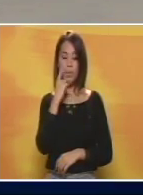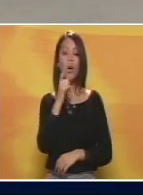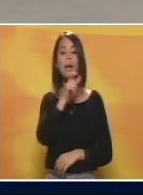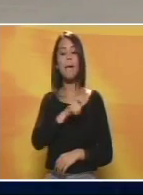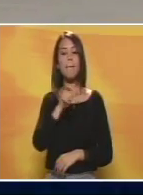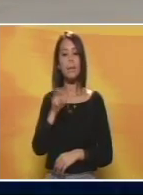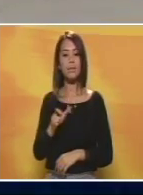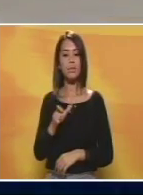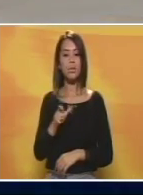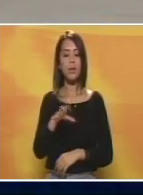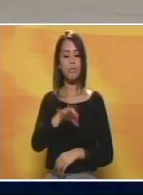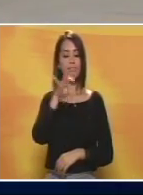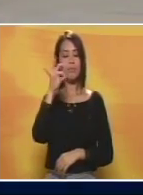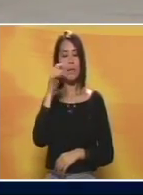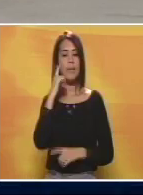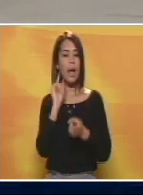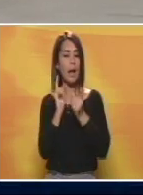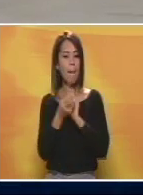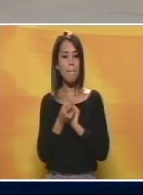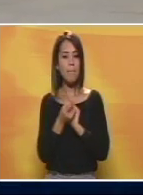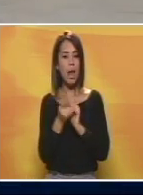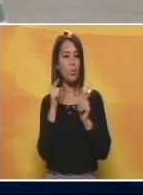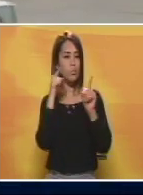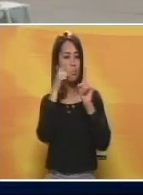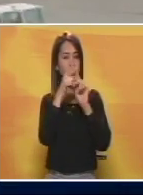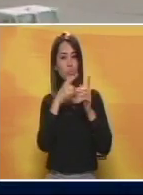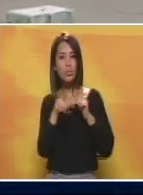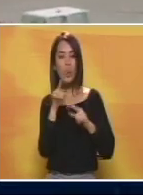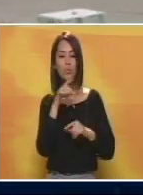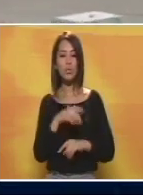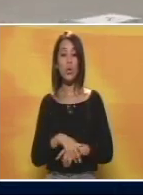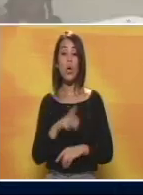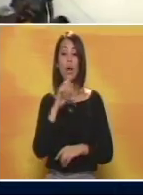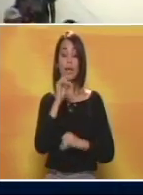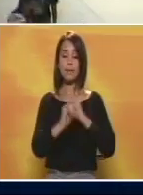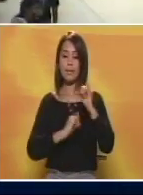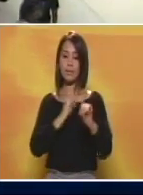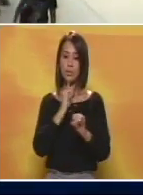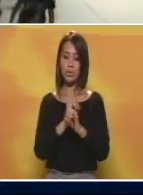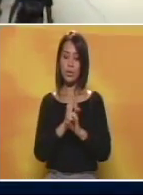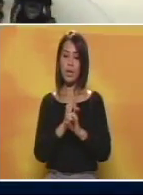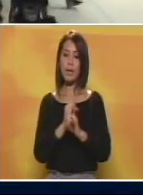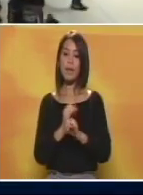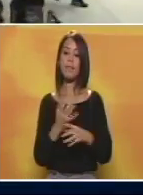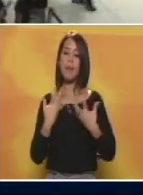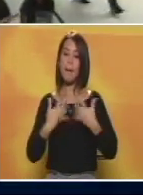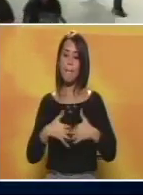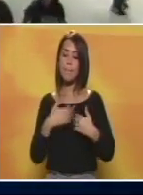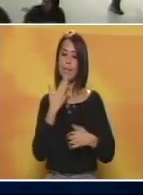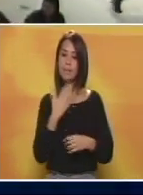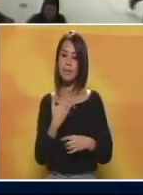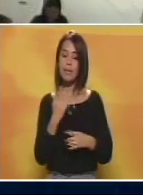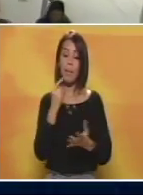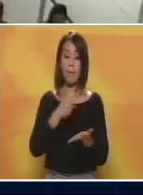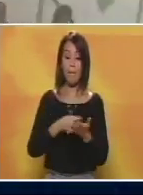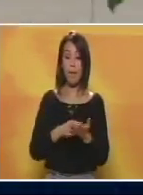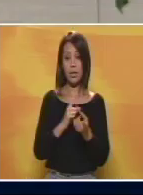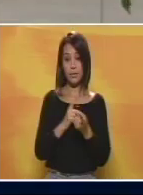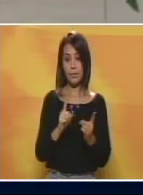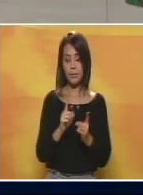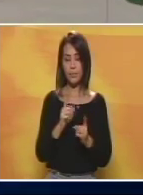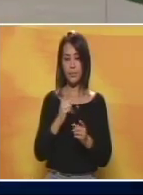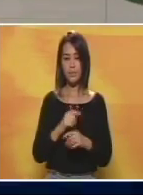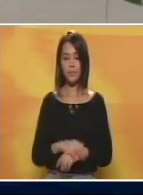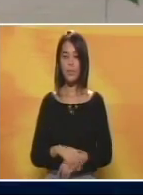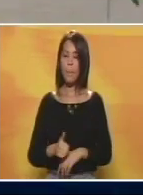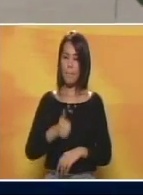que elijan cambiar sus rutas hacia cualquiera de otros destinos internacionales que ofrece la empresa deberán pagar la diferencia. Por su parte, Convías